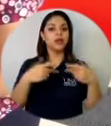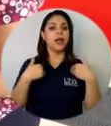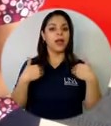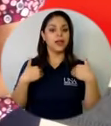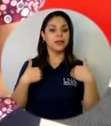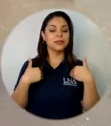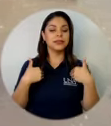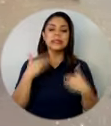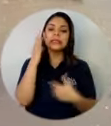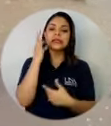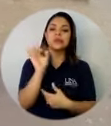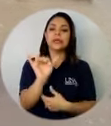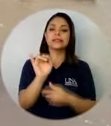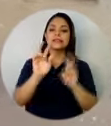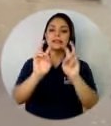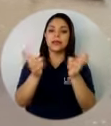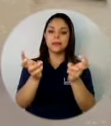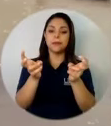tema que